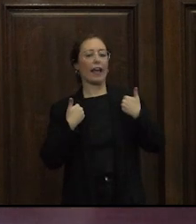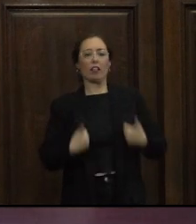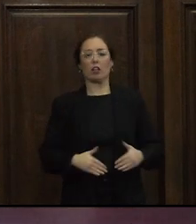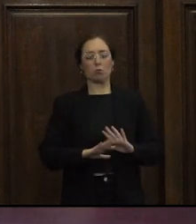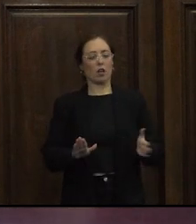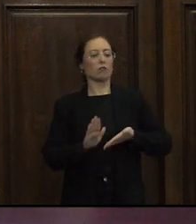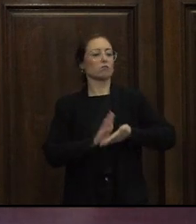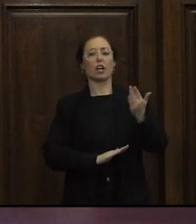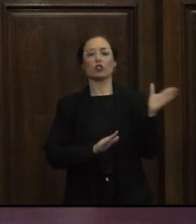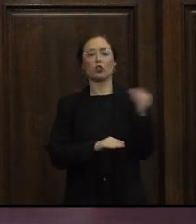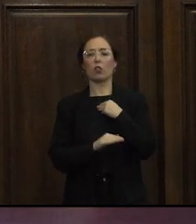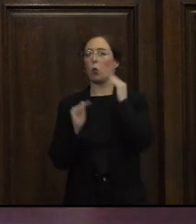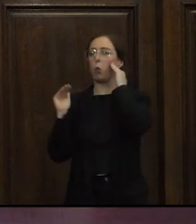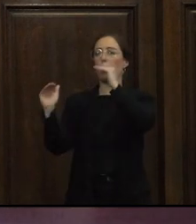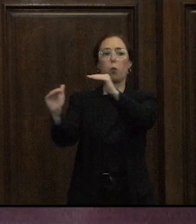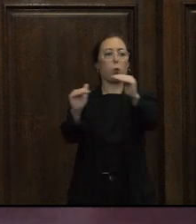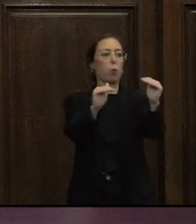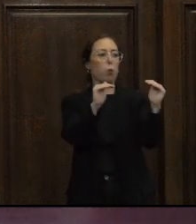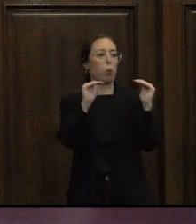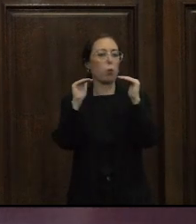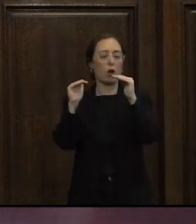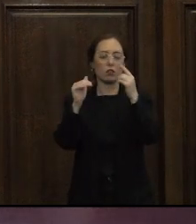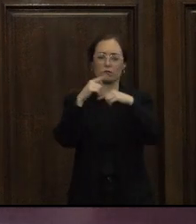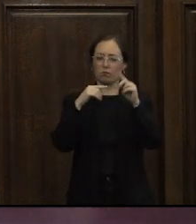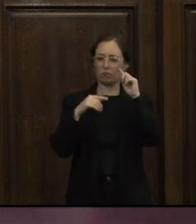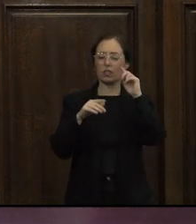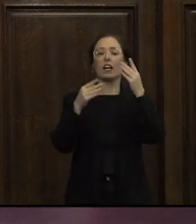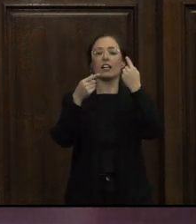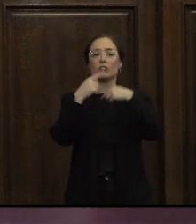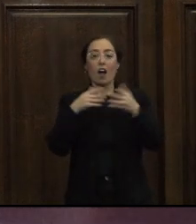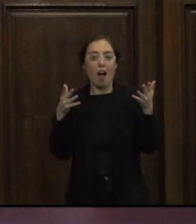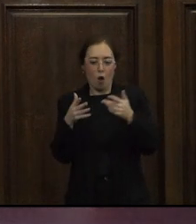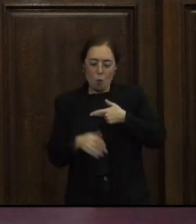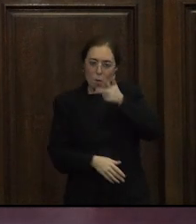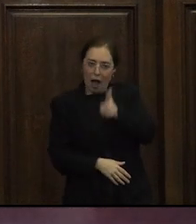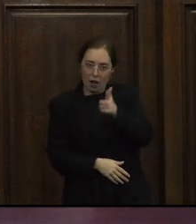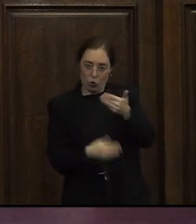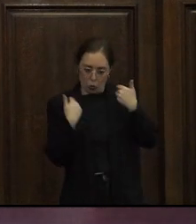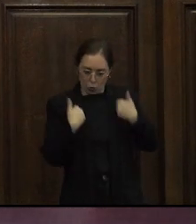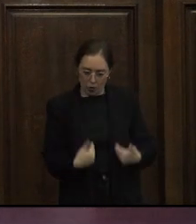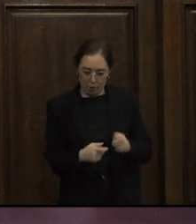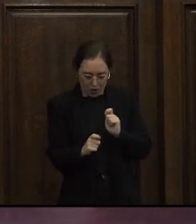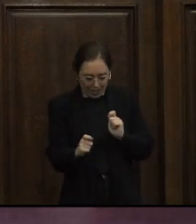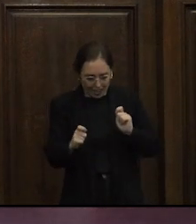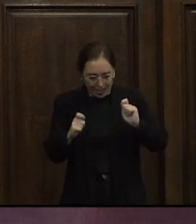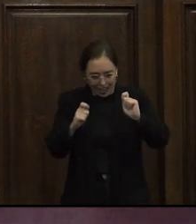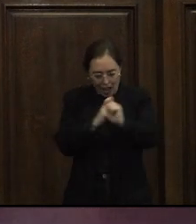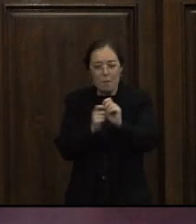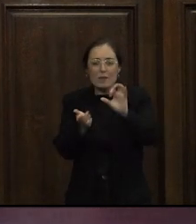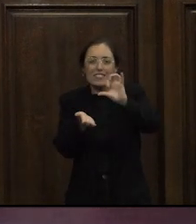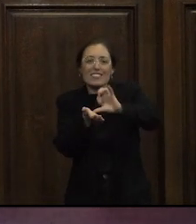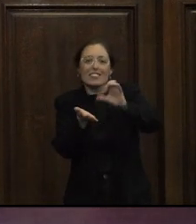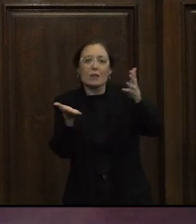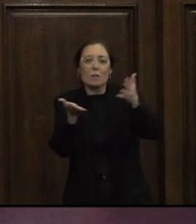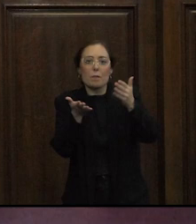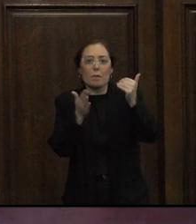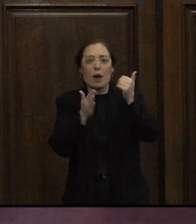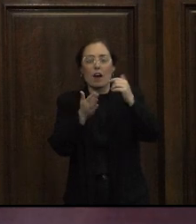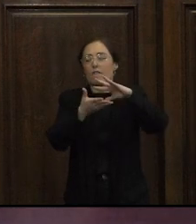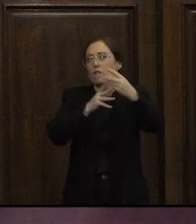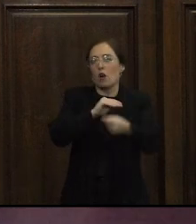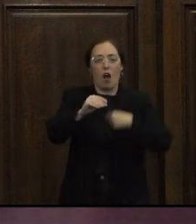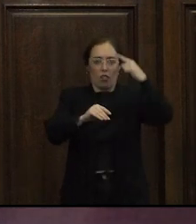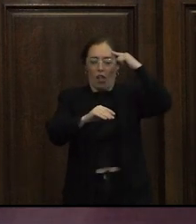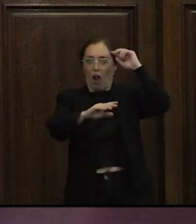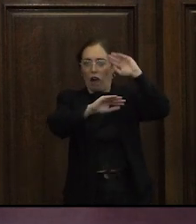dóciles. En la sociedad de la información actual, el cuerpo humano, transformado en un sistema de procesamiento de